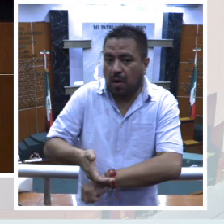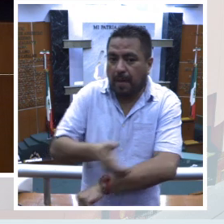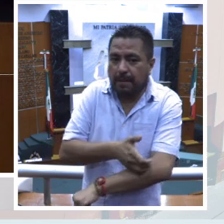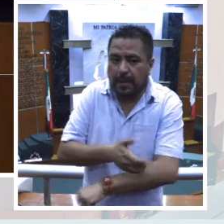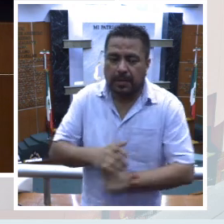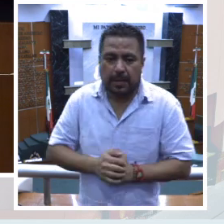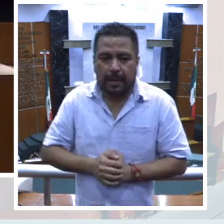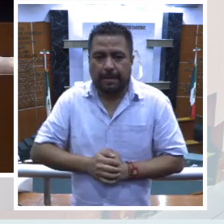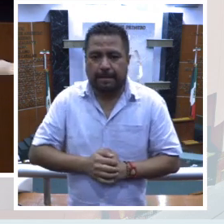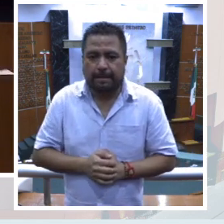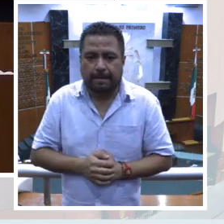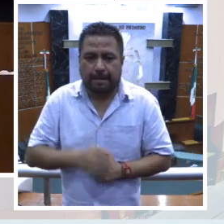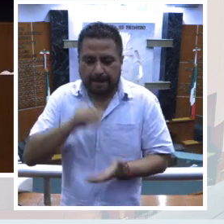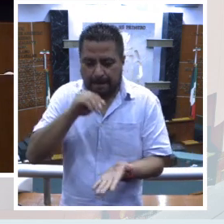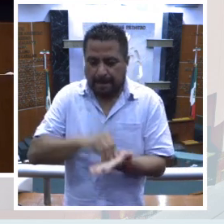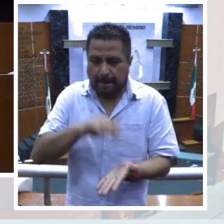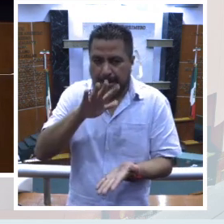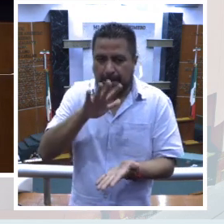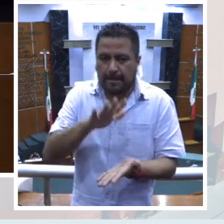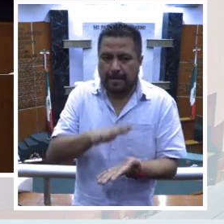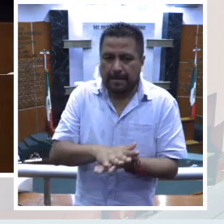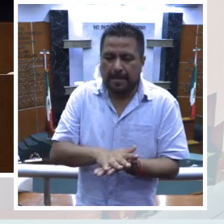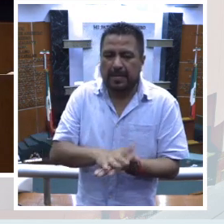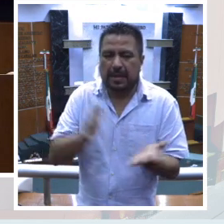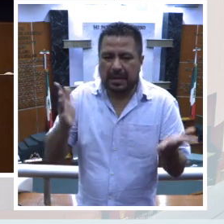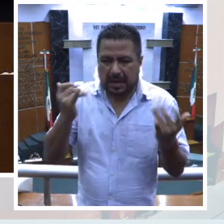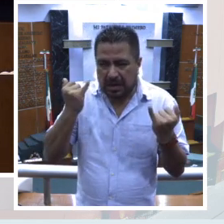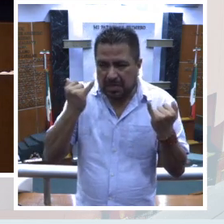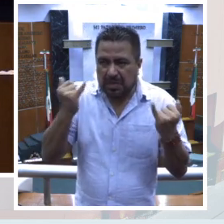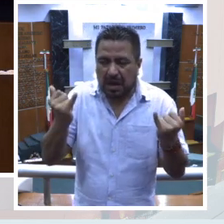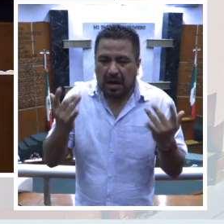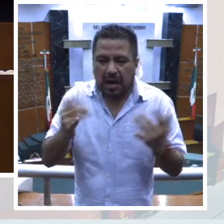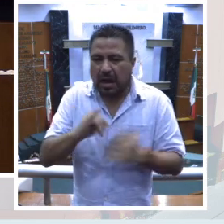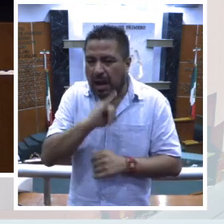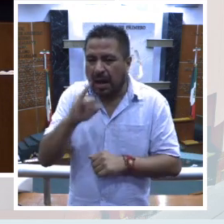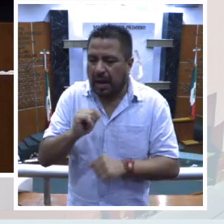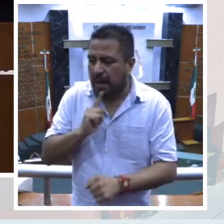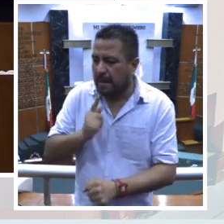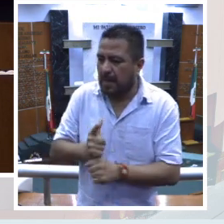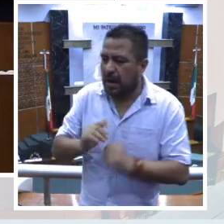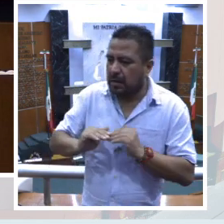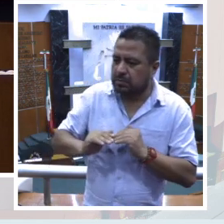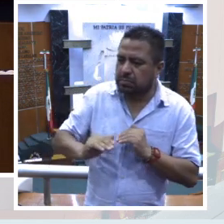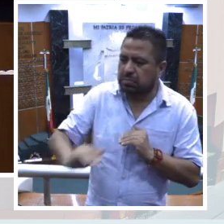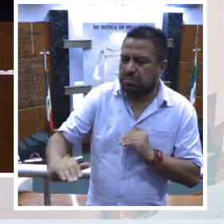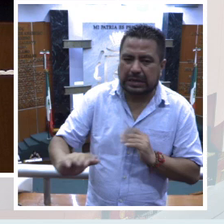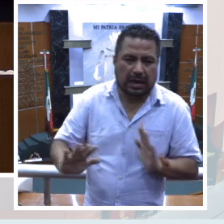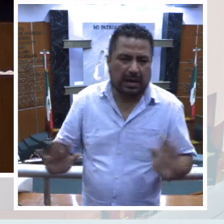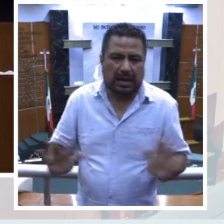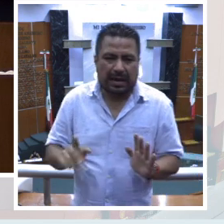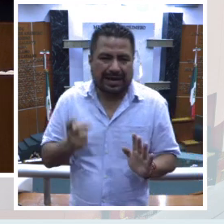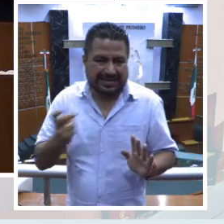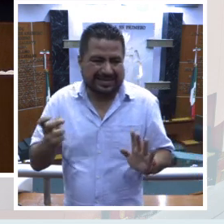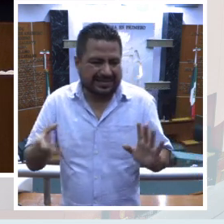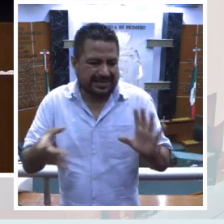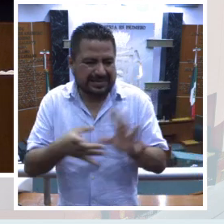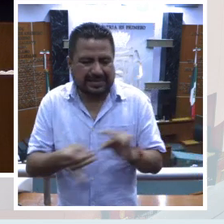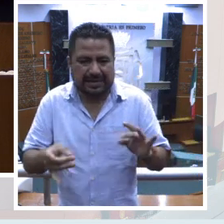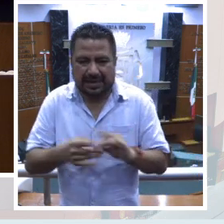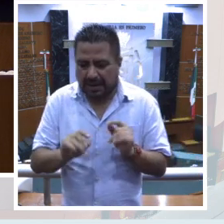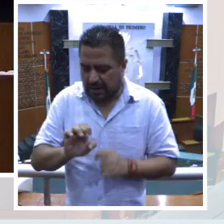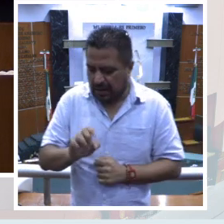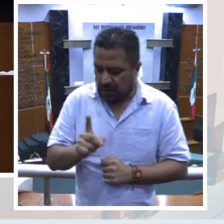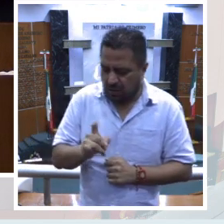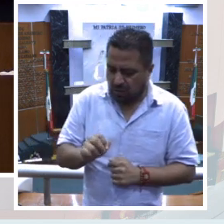compañeros lo establecido de idales nunca encuentra un camino Llano a esos se refería Eduardo